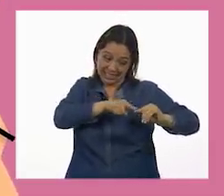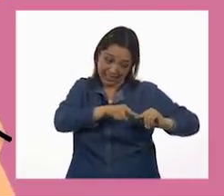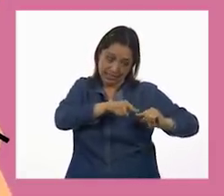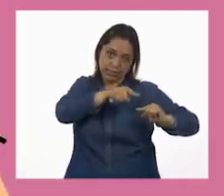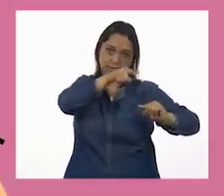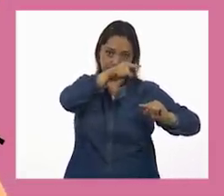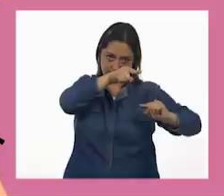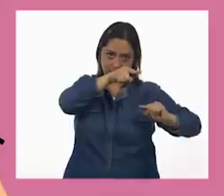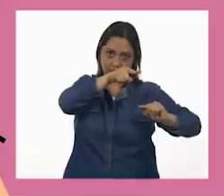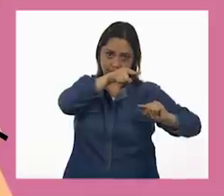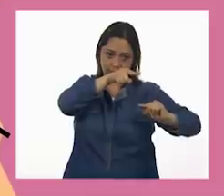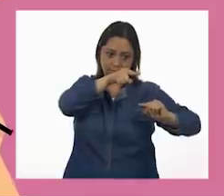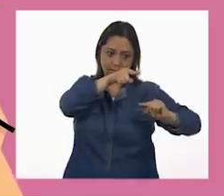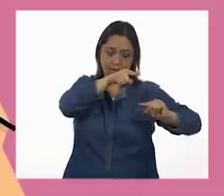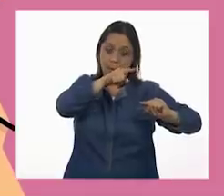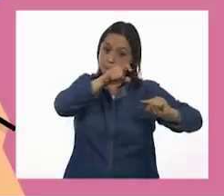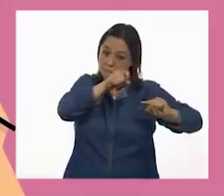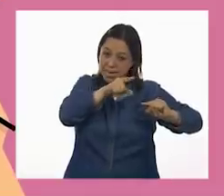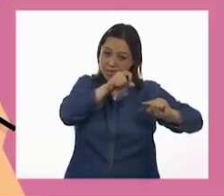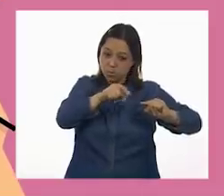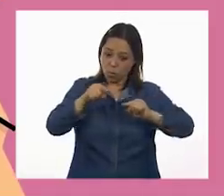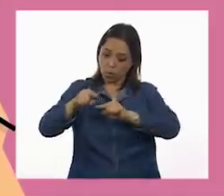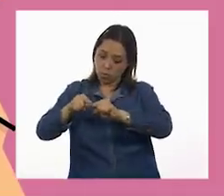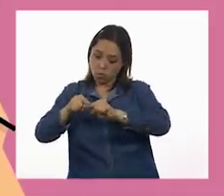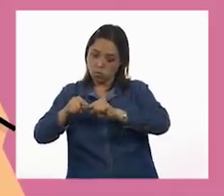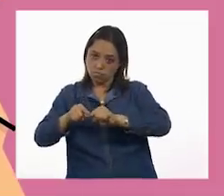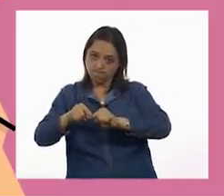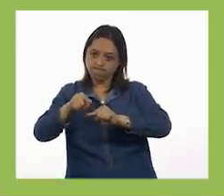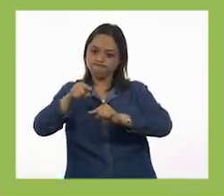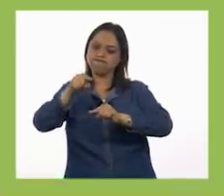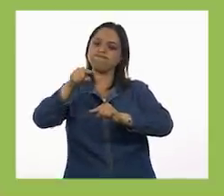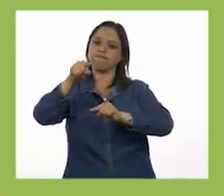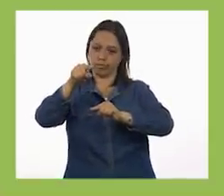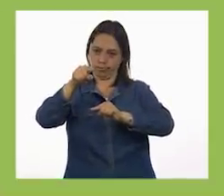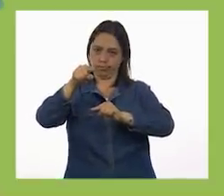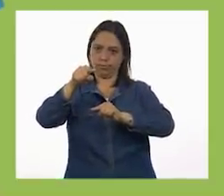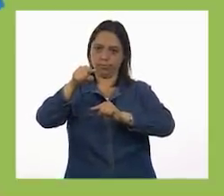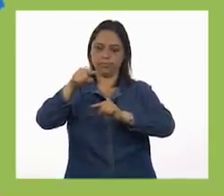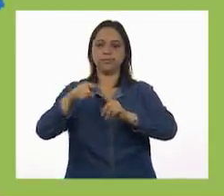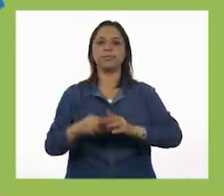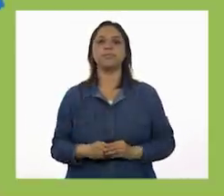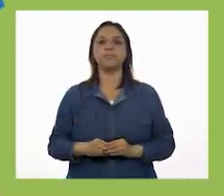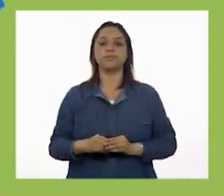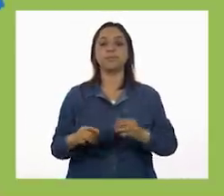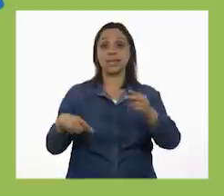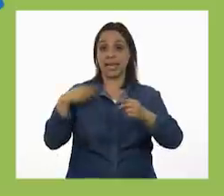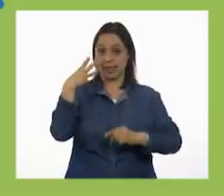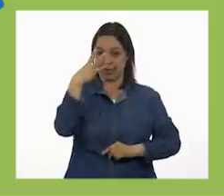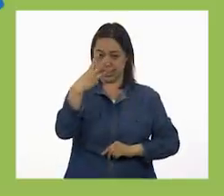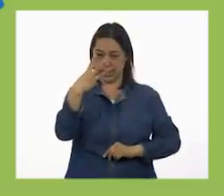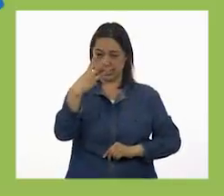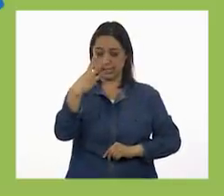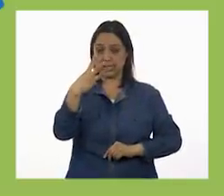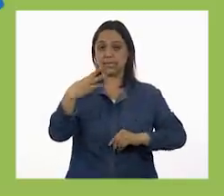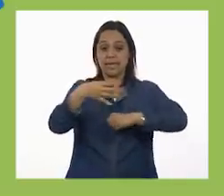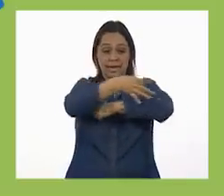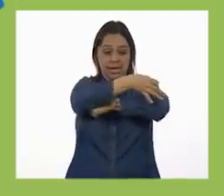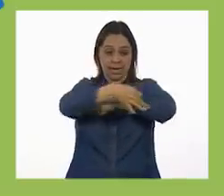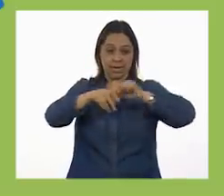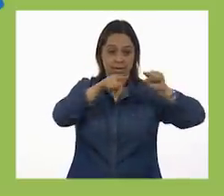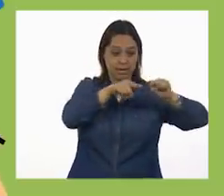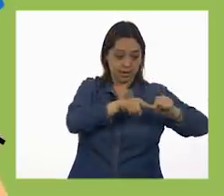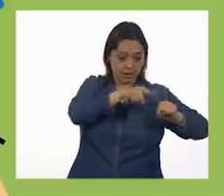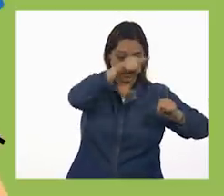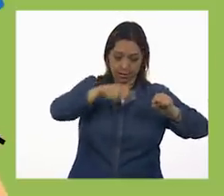arriba. Repite el paso anterior del otro lado de la playera. 3. Traza la línea